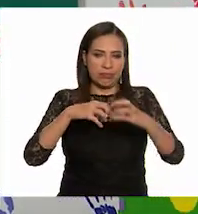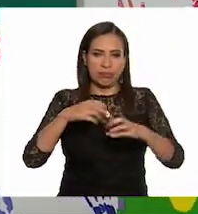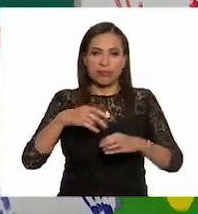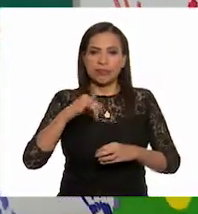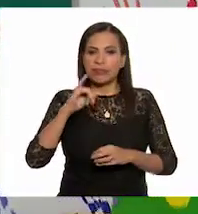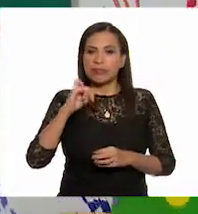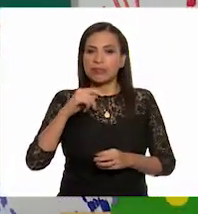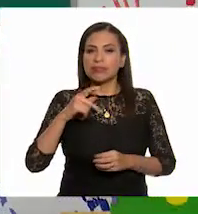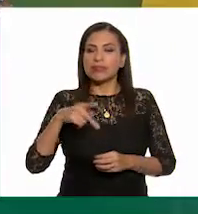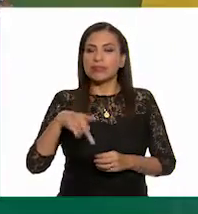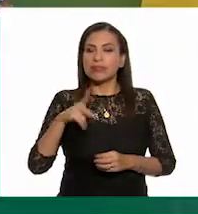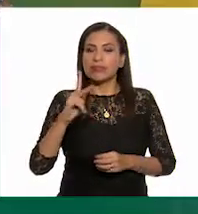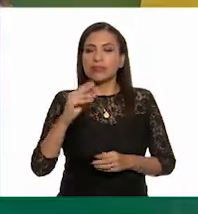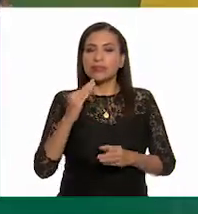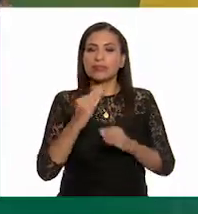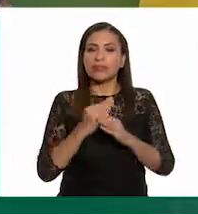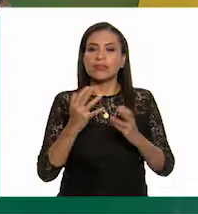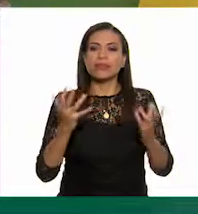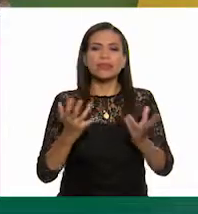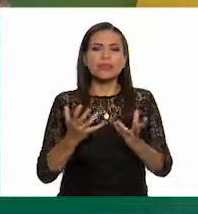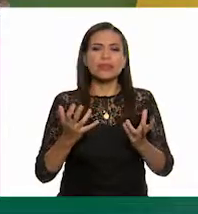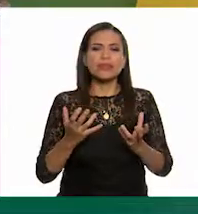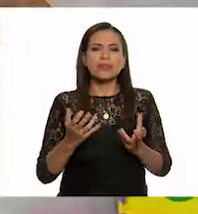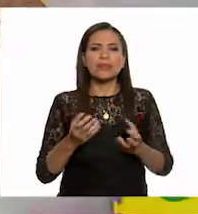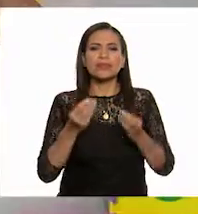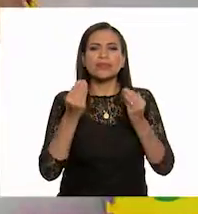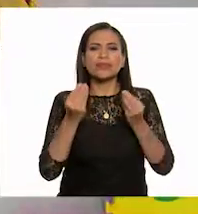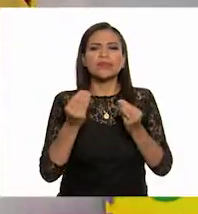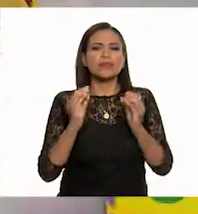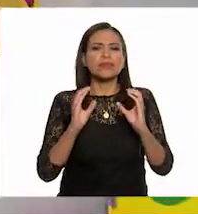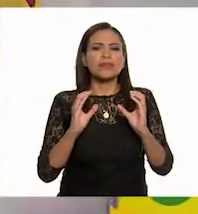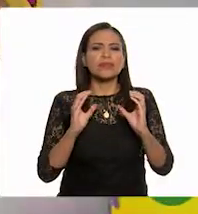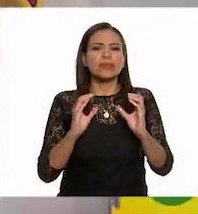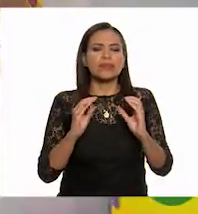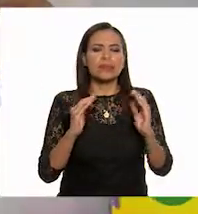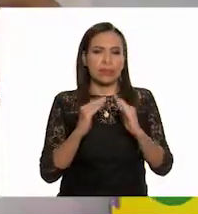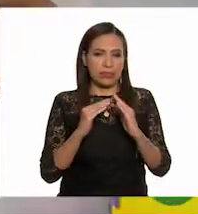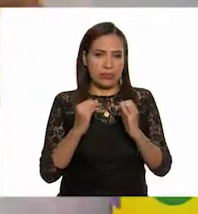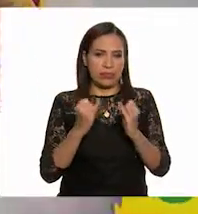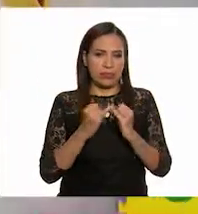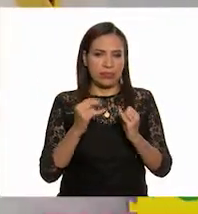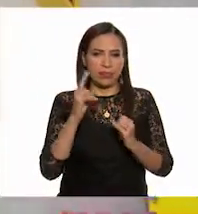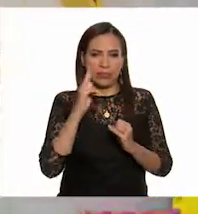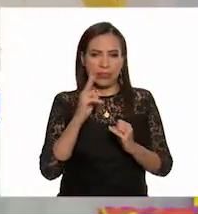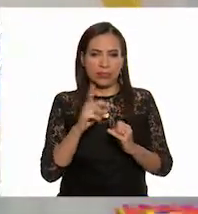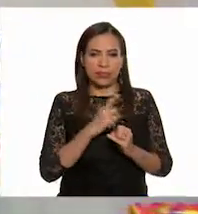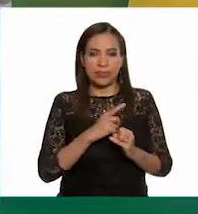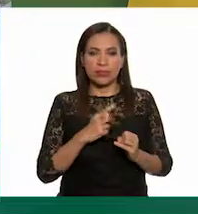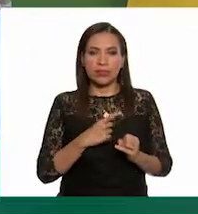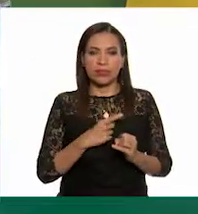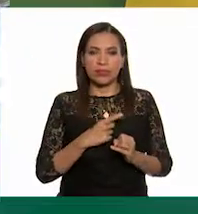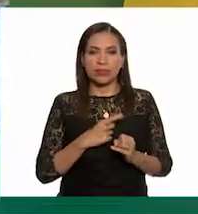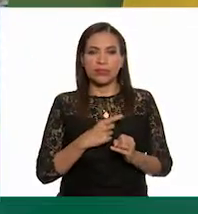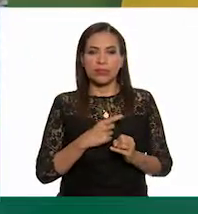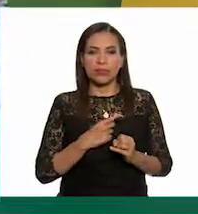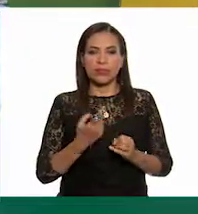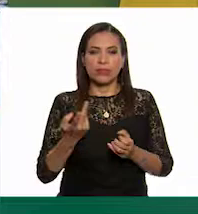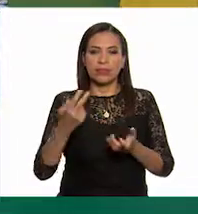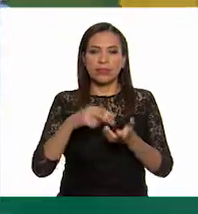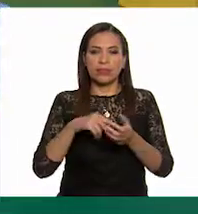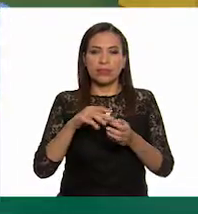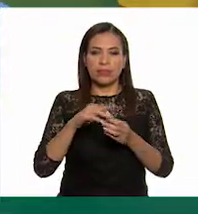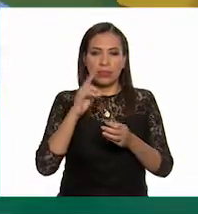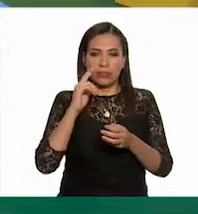pero vamos a hacerlo con mucho cuidado. Ahí en casa también. Tenemos que ir brincando por las